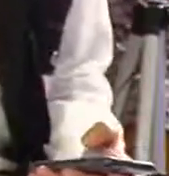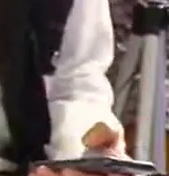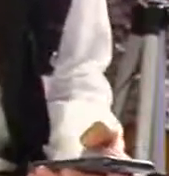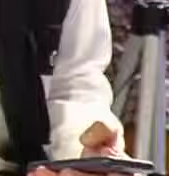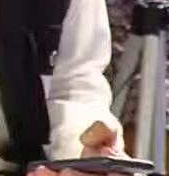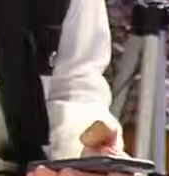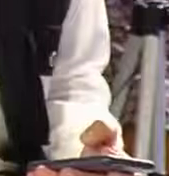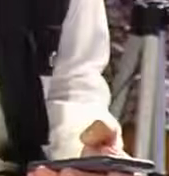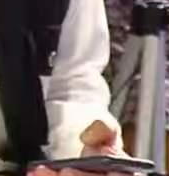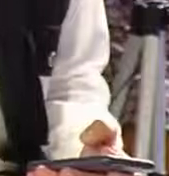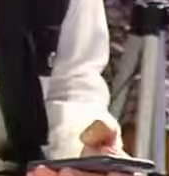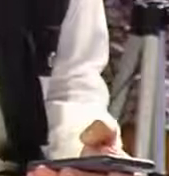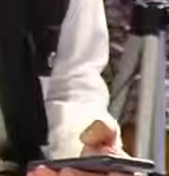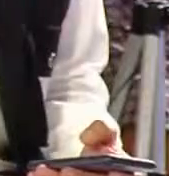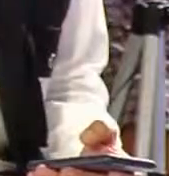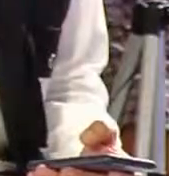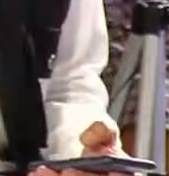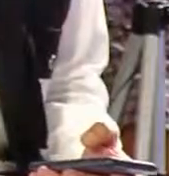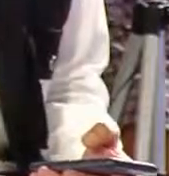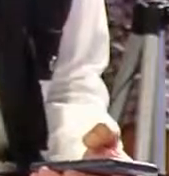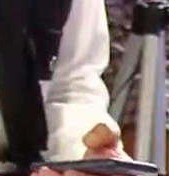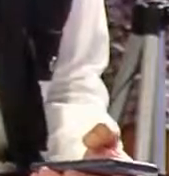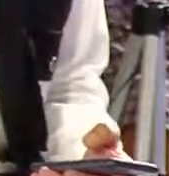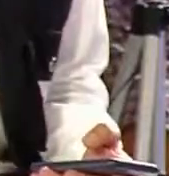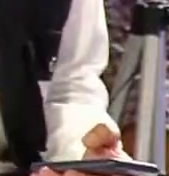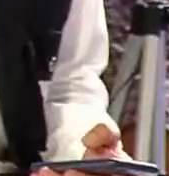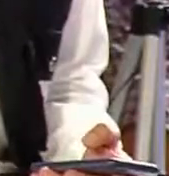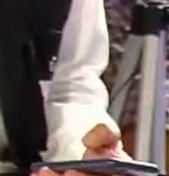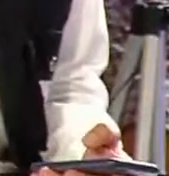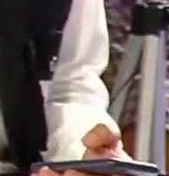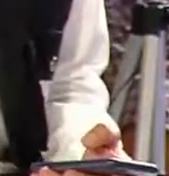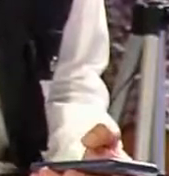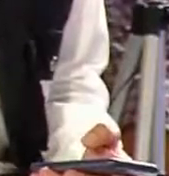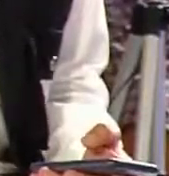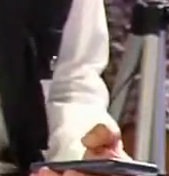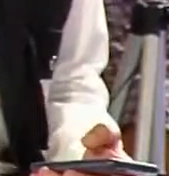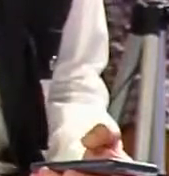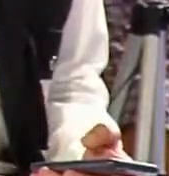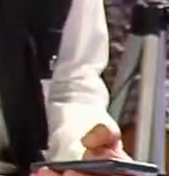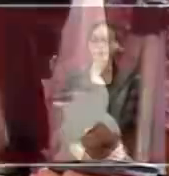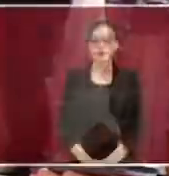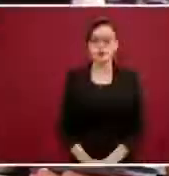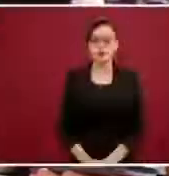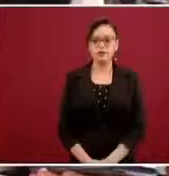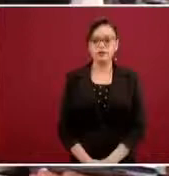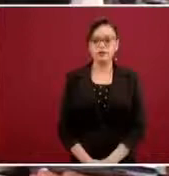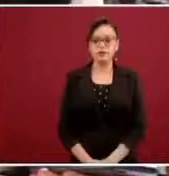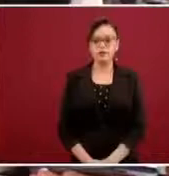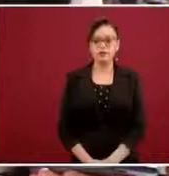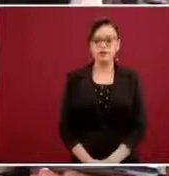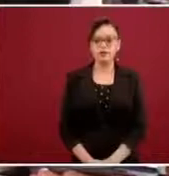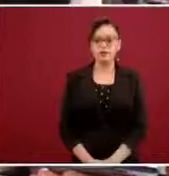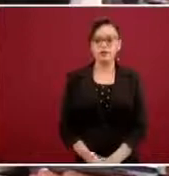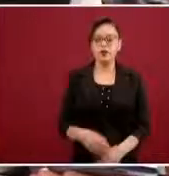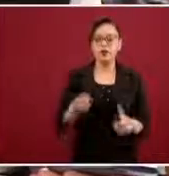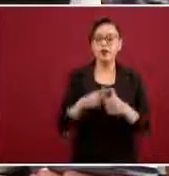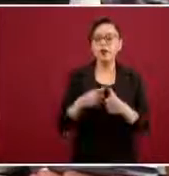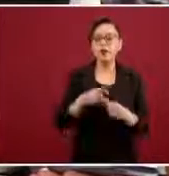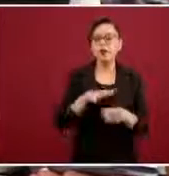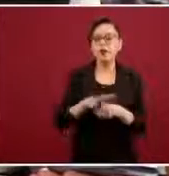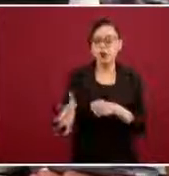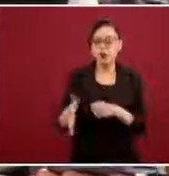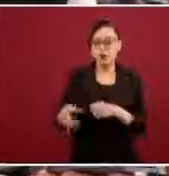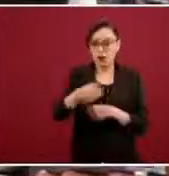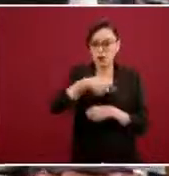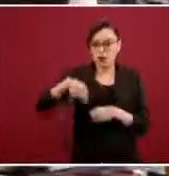también el rector de la universidad y algunos presidentes de asociaciones médicas. ¿Qué ocurre primero? ¿Se discute entre